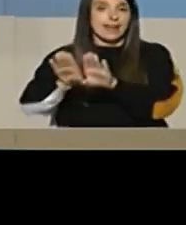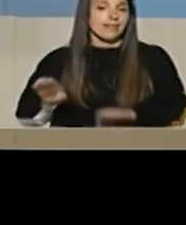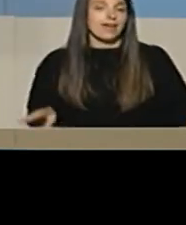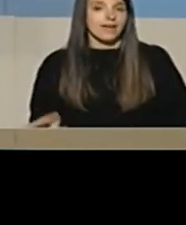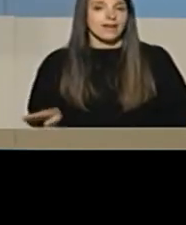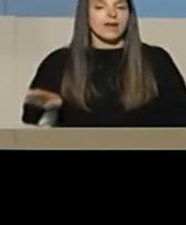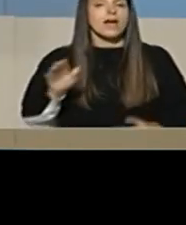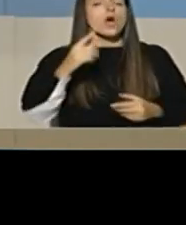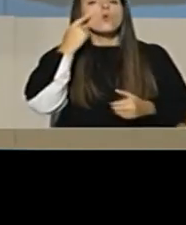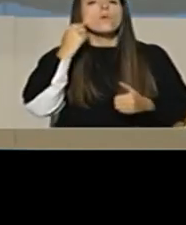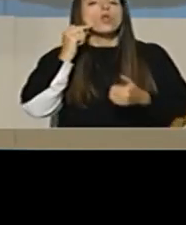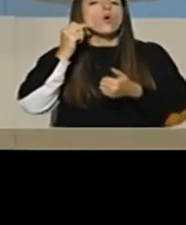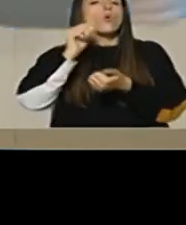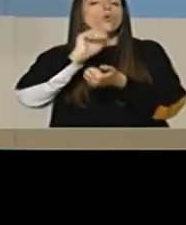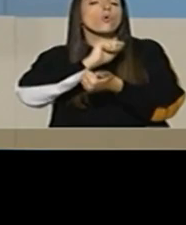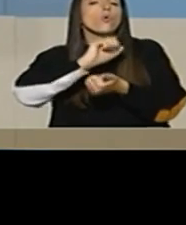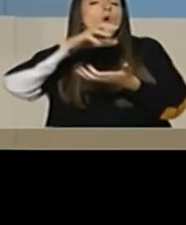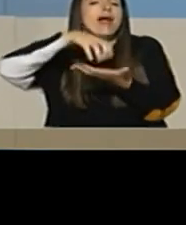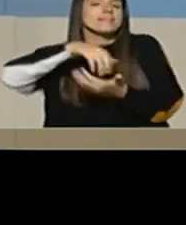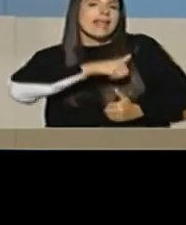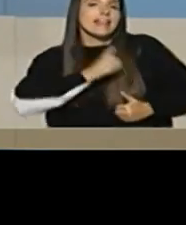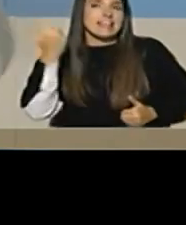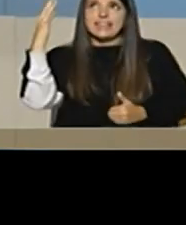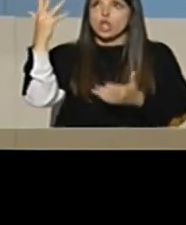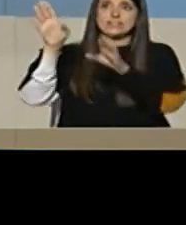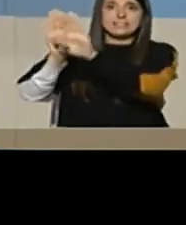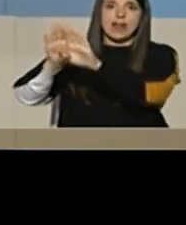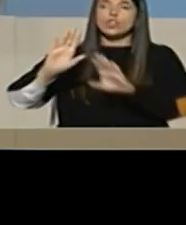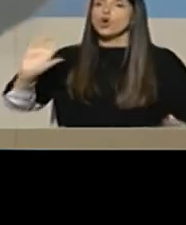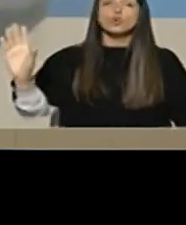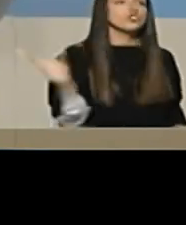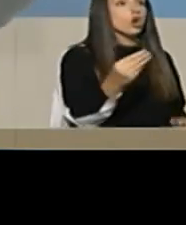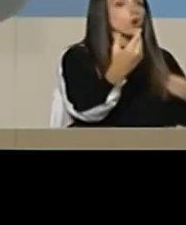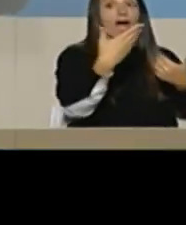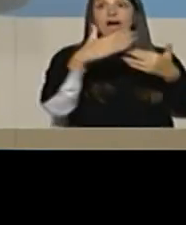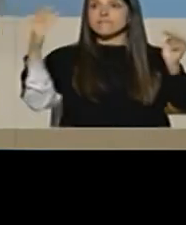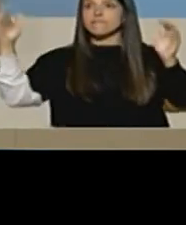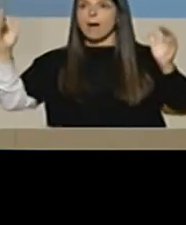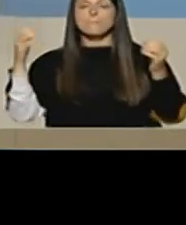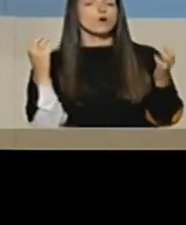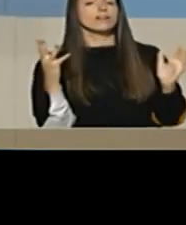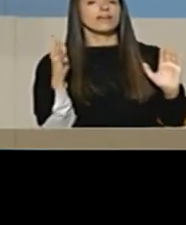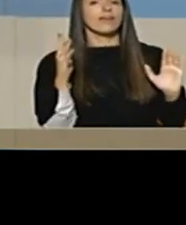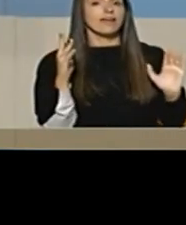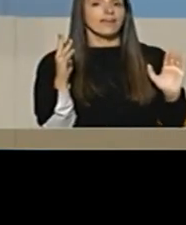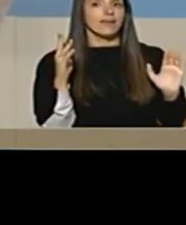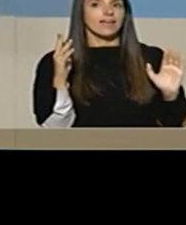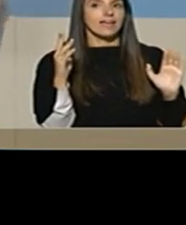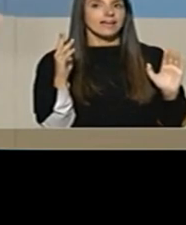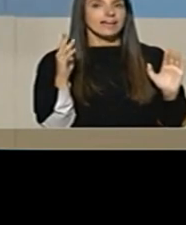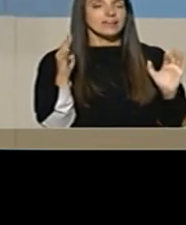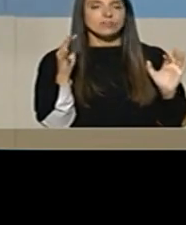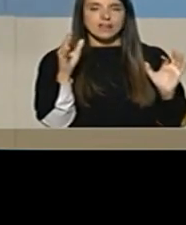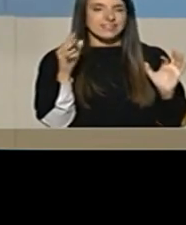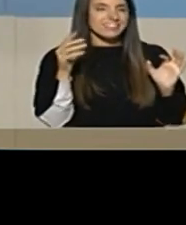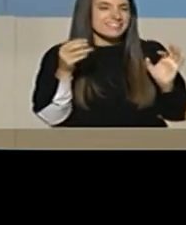los cuarteles del interior no están abiertos, todos los cuarteles, porque prácticamente no aseguro en todo,